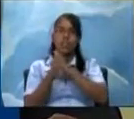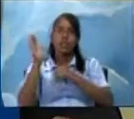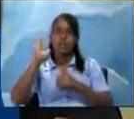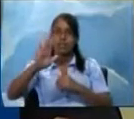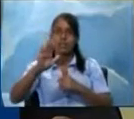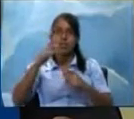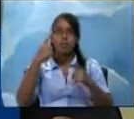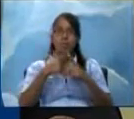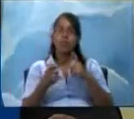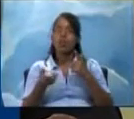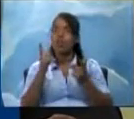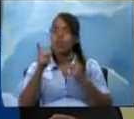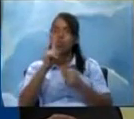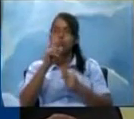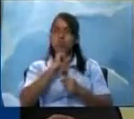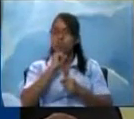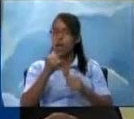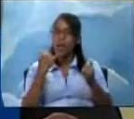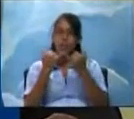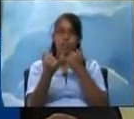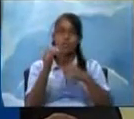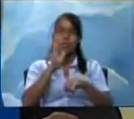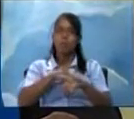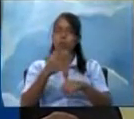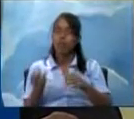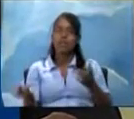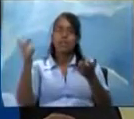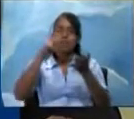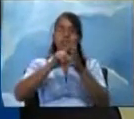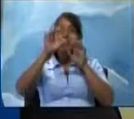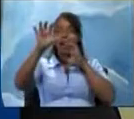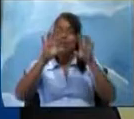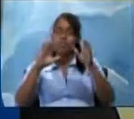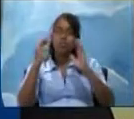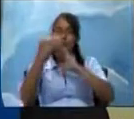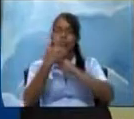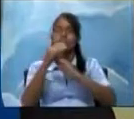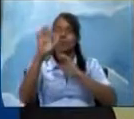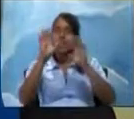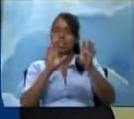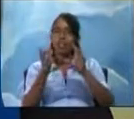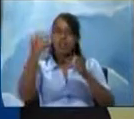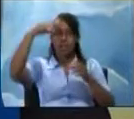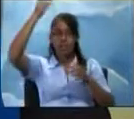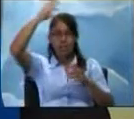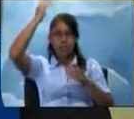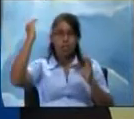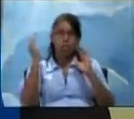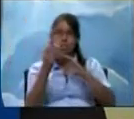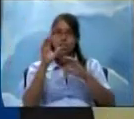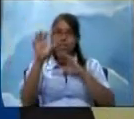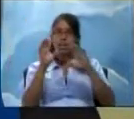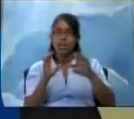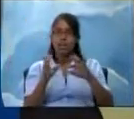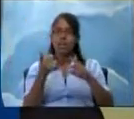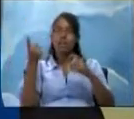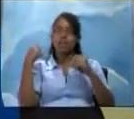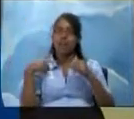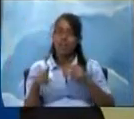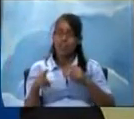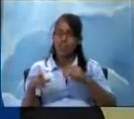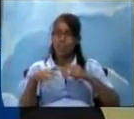así, pero aún no es el fin. Porque se levantará nación contra nación, reino contra reino, y